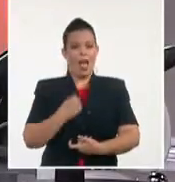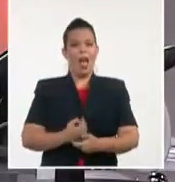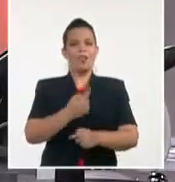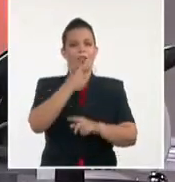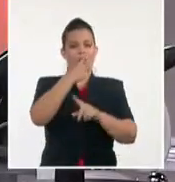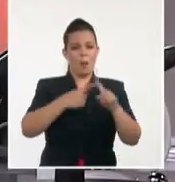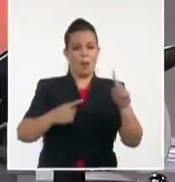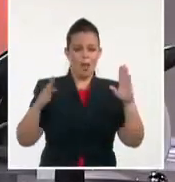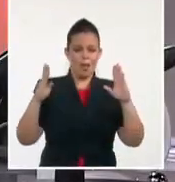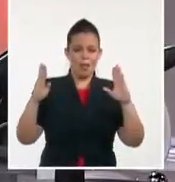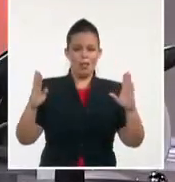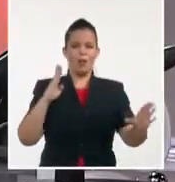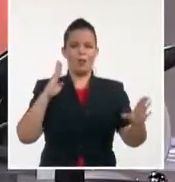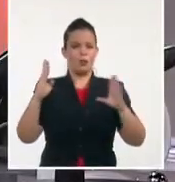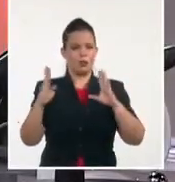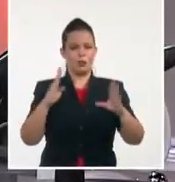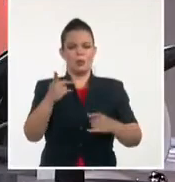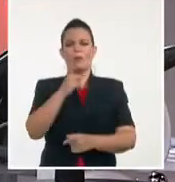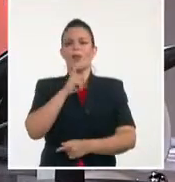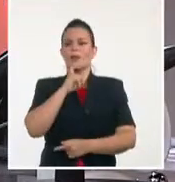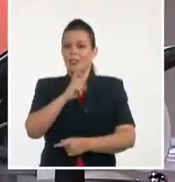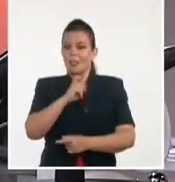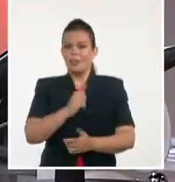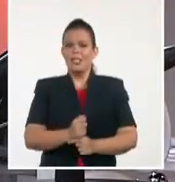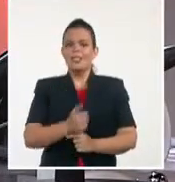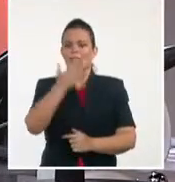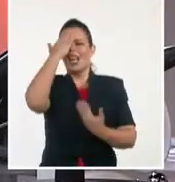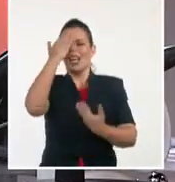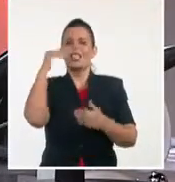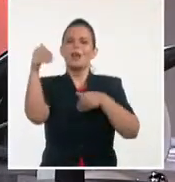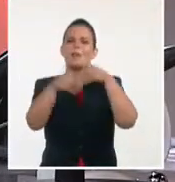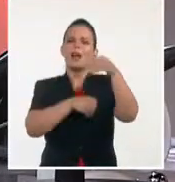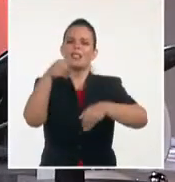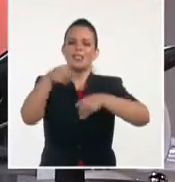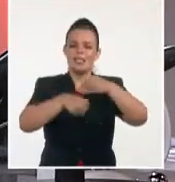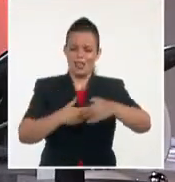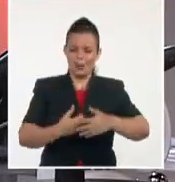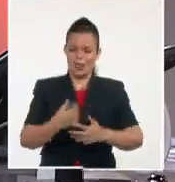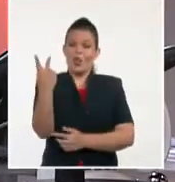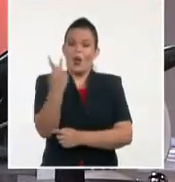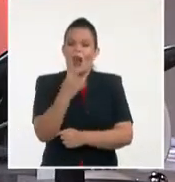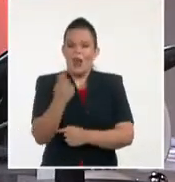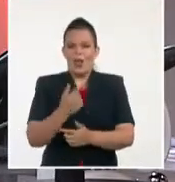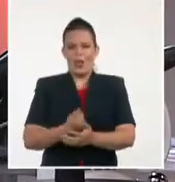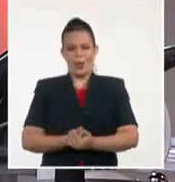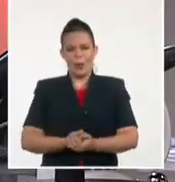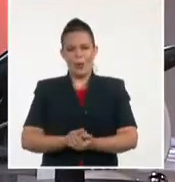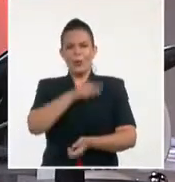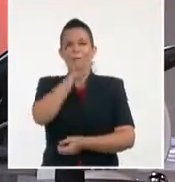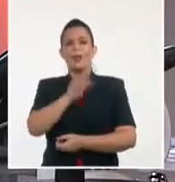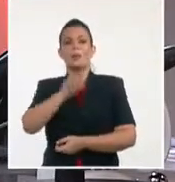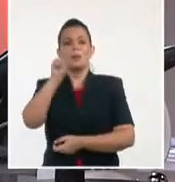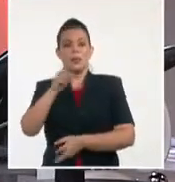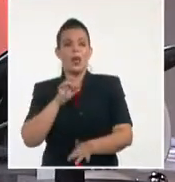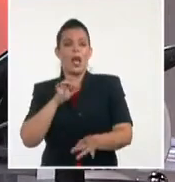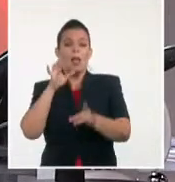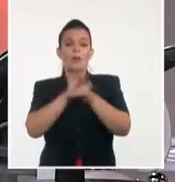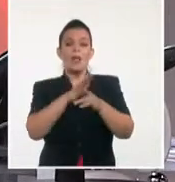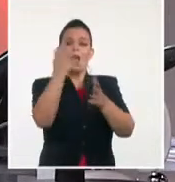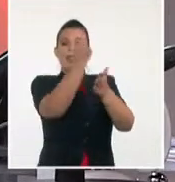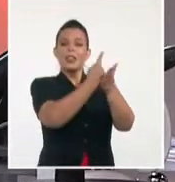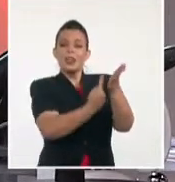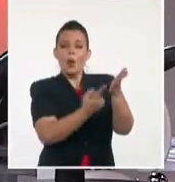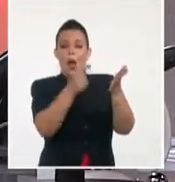dos por haber estado esta tarde con nosotros. Para los que han hecho pues sus caricaturas, sus ideas, ya tenemos